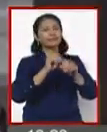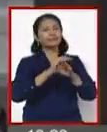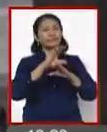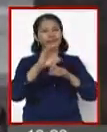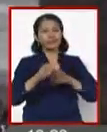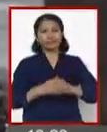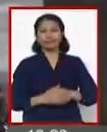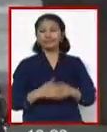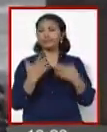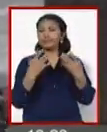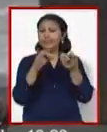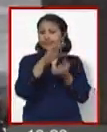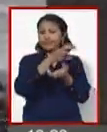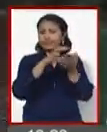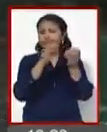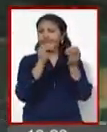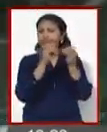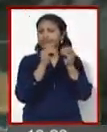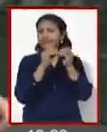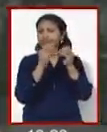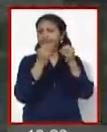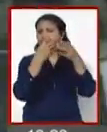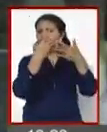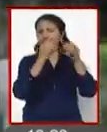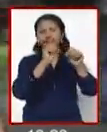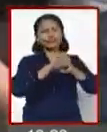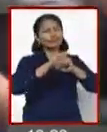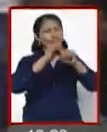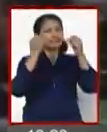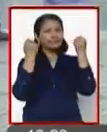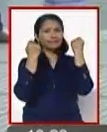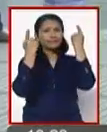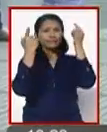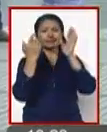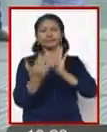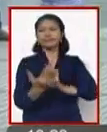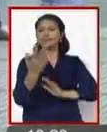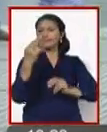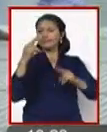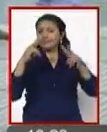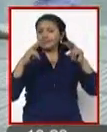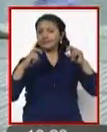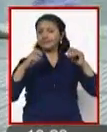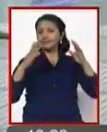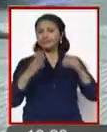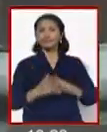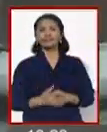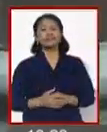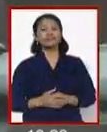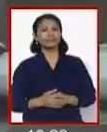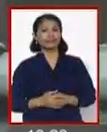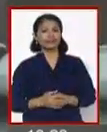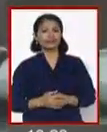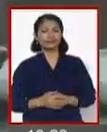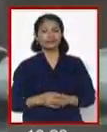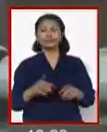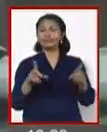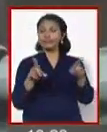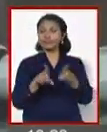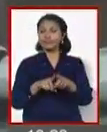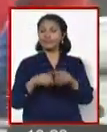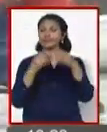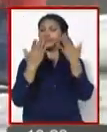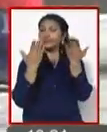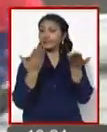existir. Esta complejidad es cada vez más asombrante ante los ojos de los estudiosos, a tal grado que